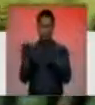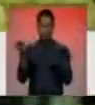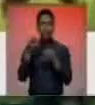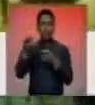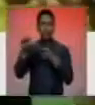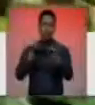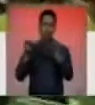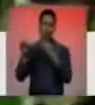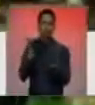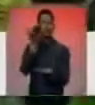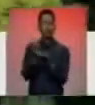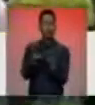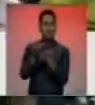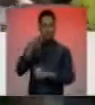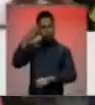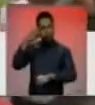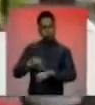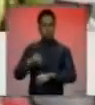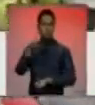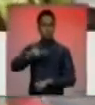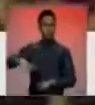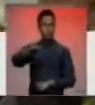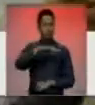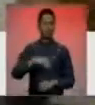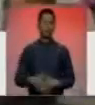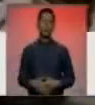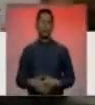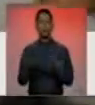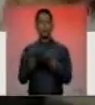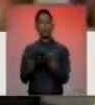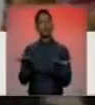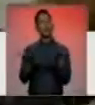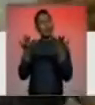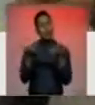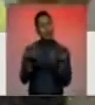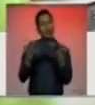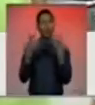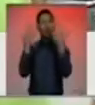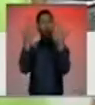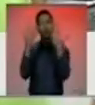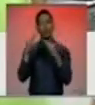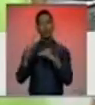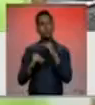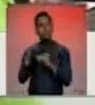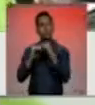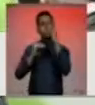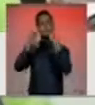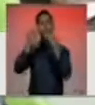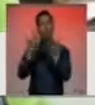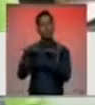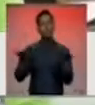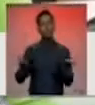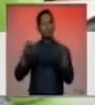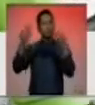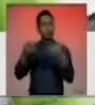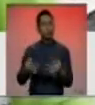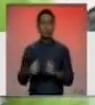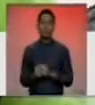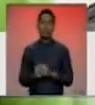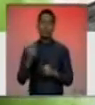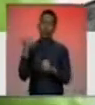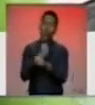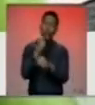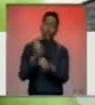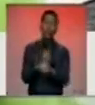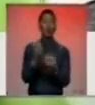Llegó con propuestas concretas para este populoso sector, donde anhelan que se cumplan las obras. Nuestra propuesta es de generación de empleo,